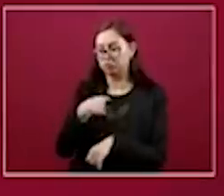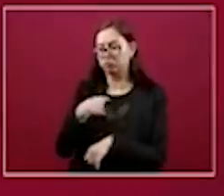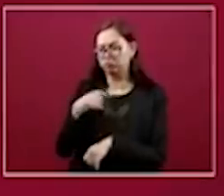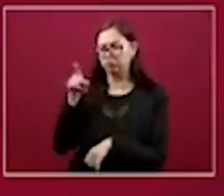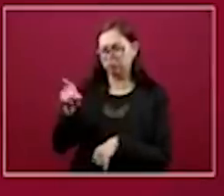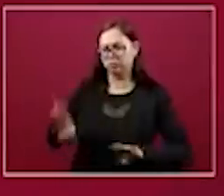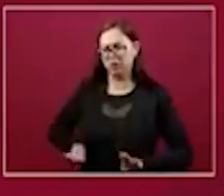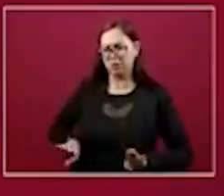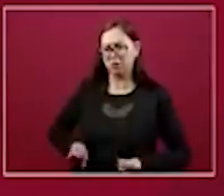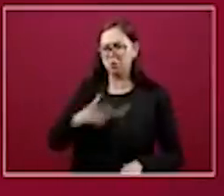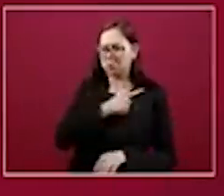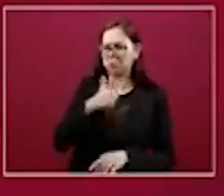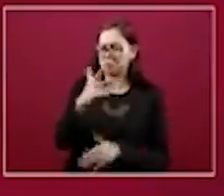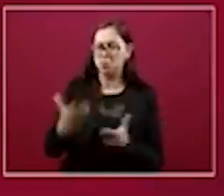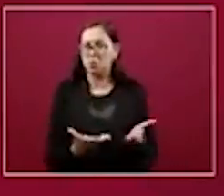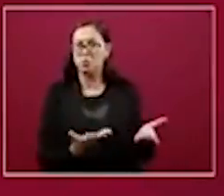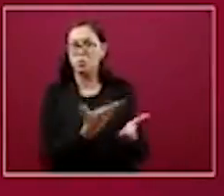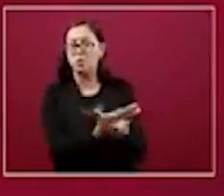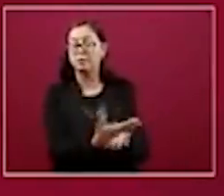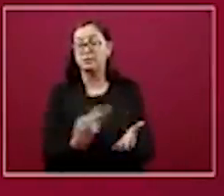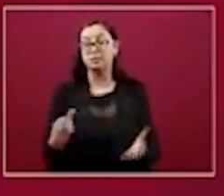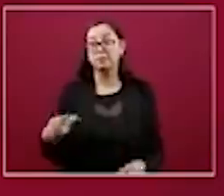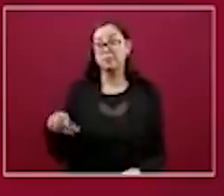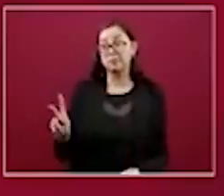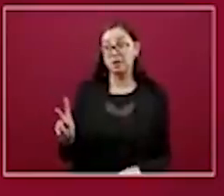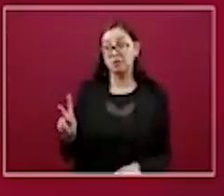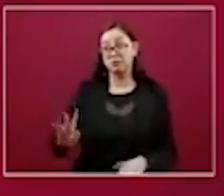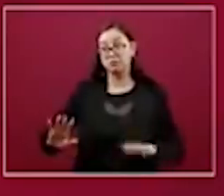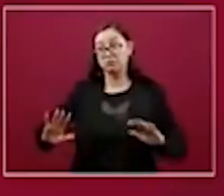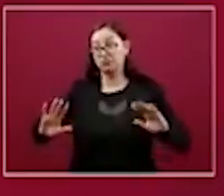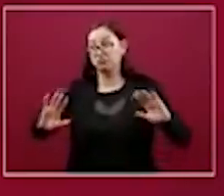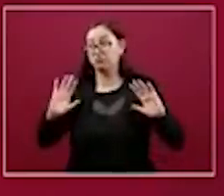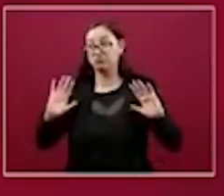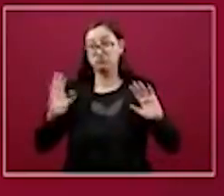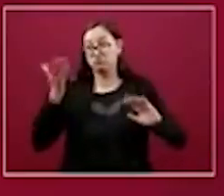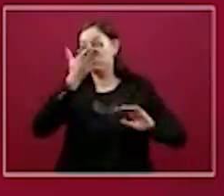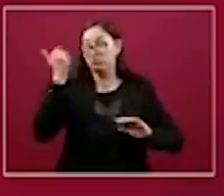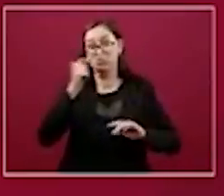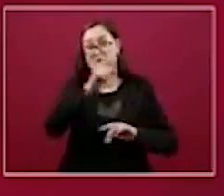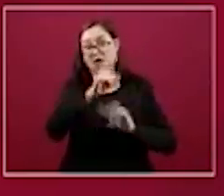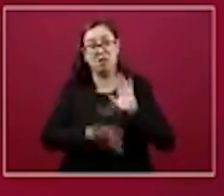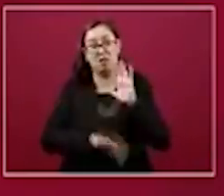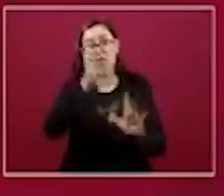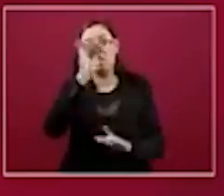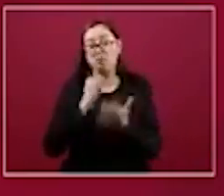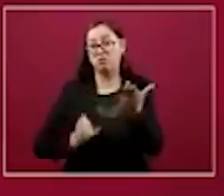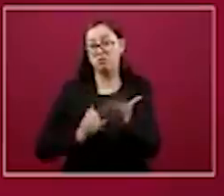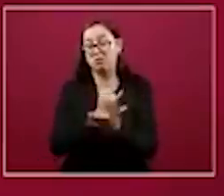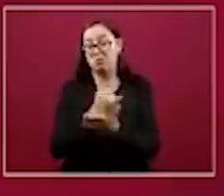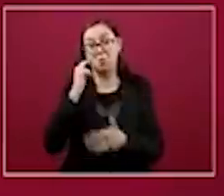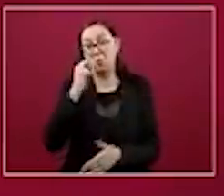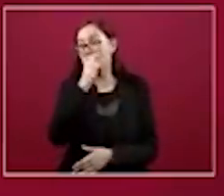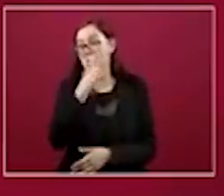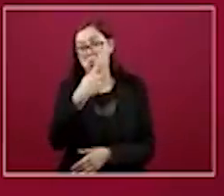te voy a proponer, pero no me voy a meter, van a ser los legisladores, como